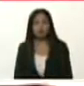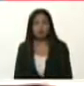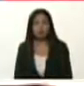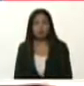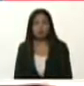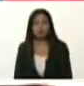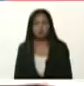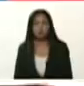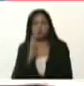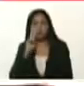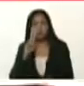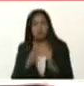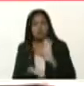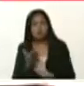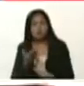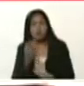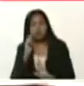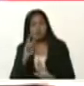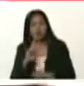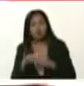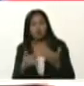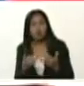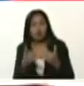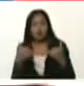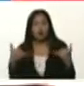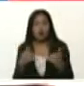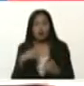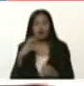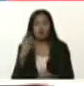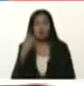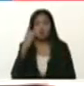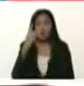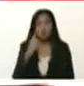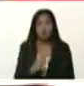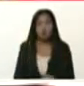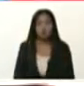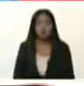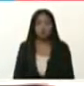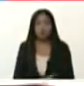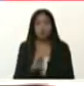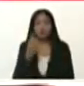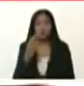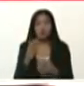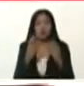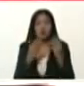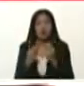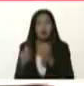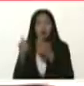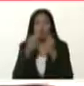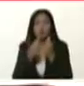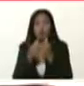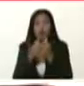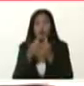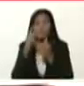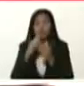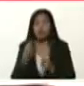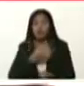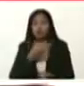Aquí viene algo muy importante que tiene que ver con la línea número 1 de las prioridades económicas, pero tiene que ver con lo